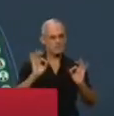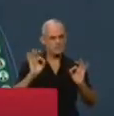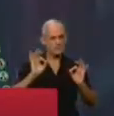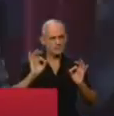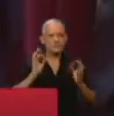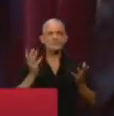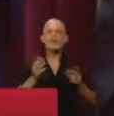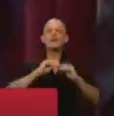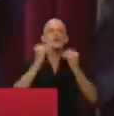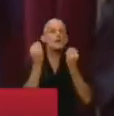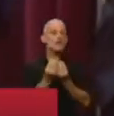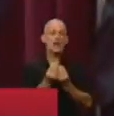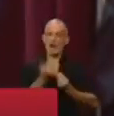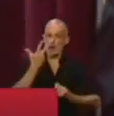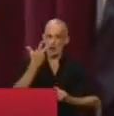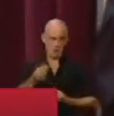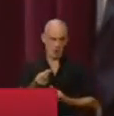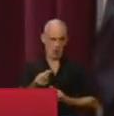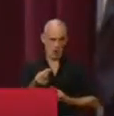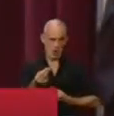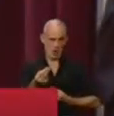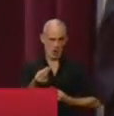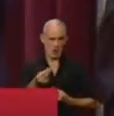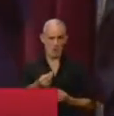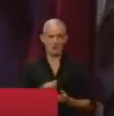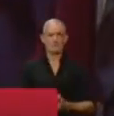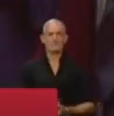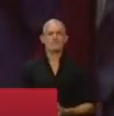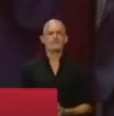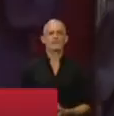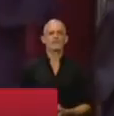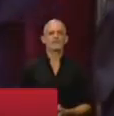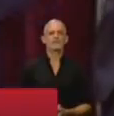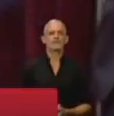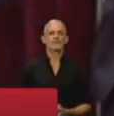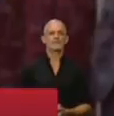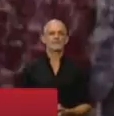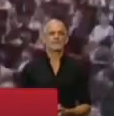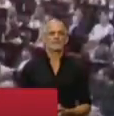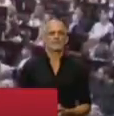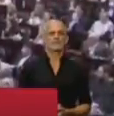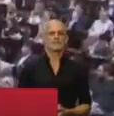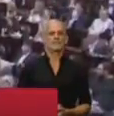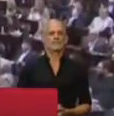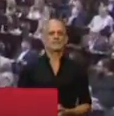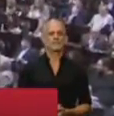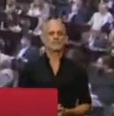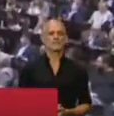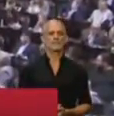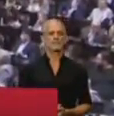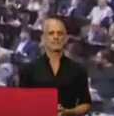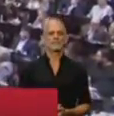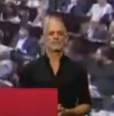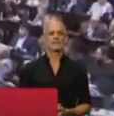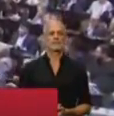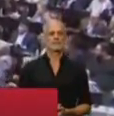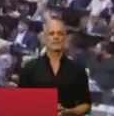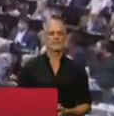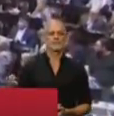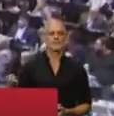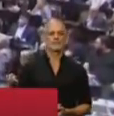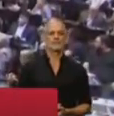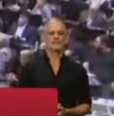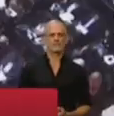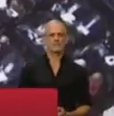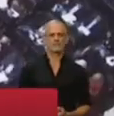cual pone de vuelta a la oposición en una situación incómoda de tener que debatir, y el gobierno no perdió. Se iba a